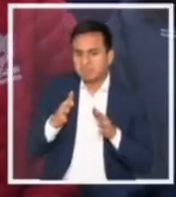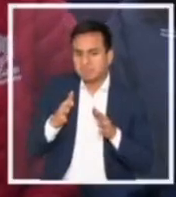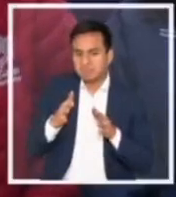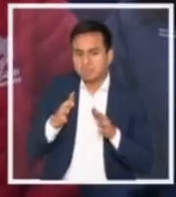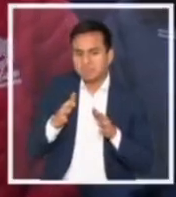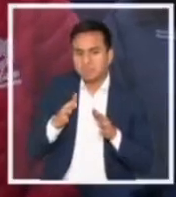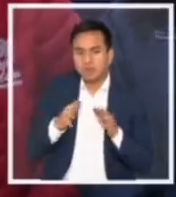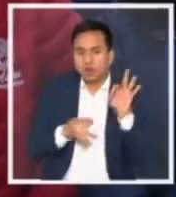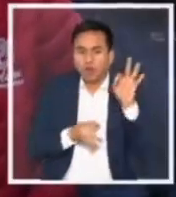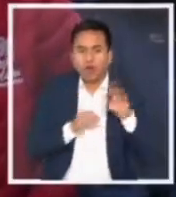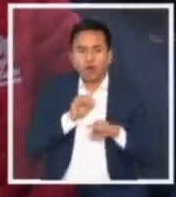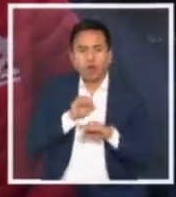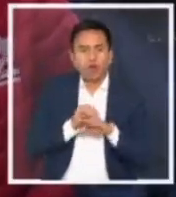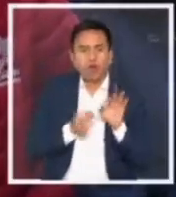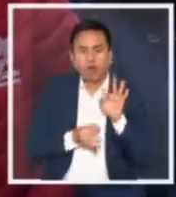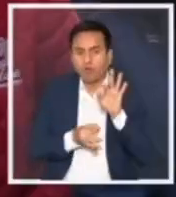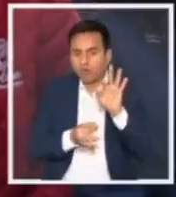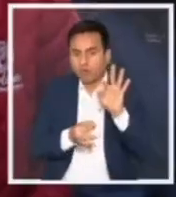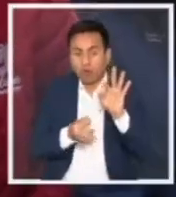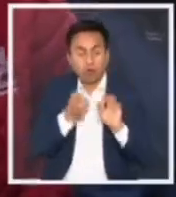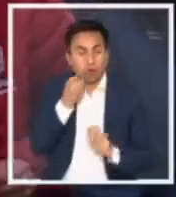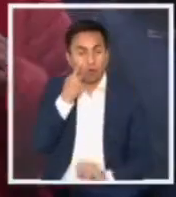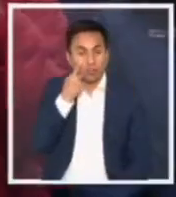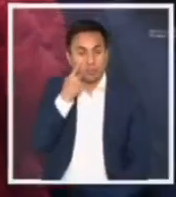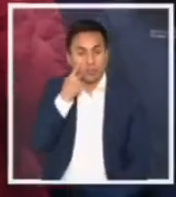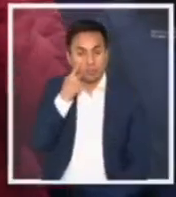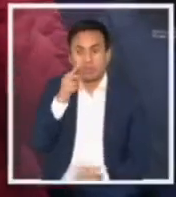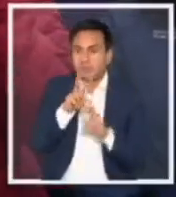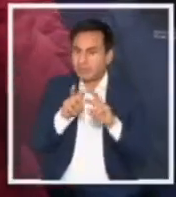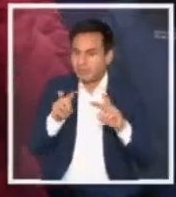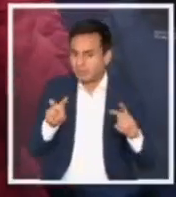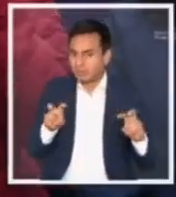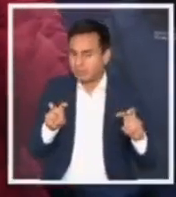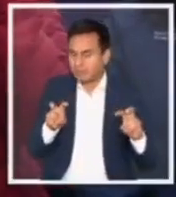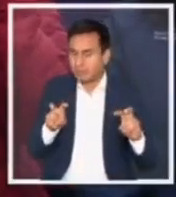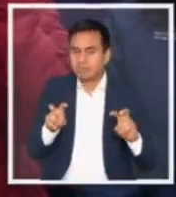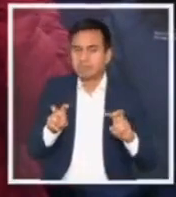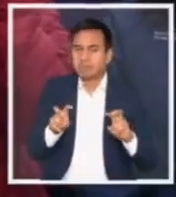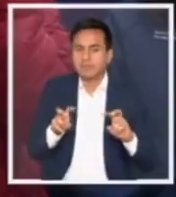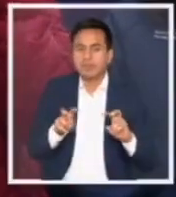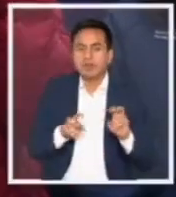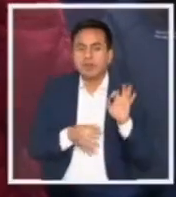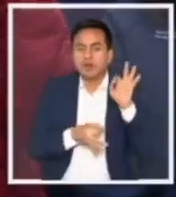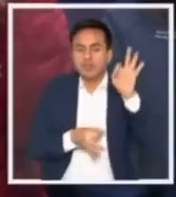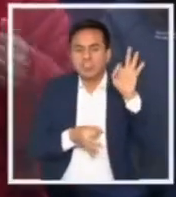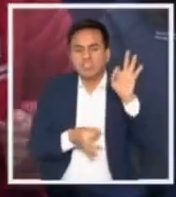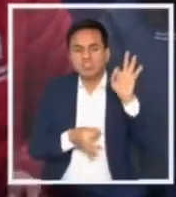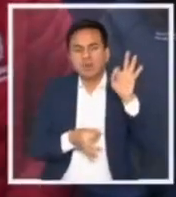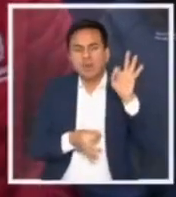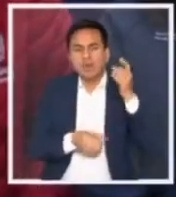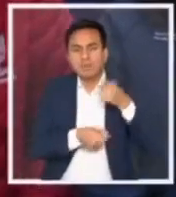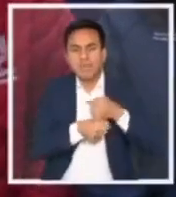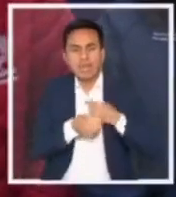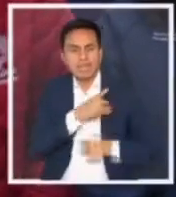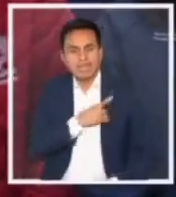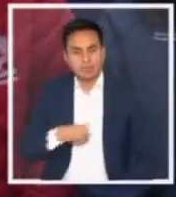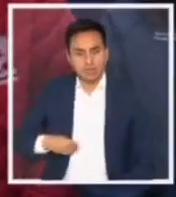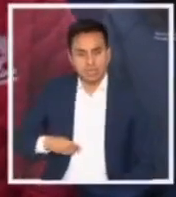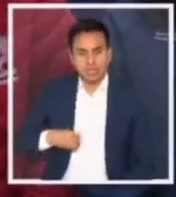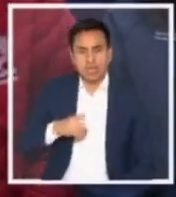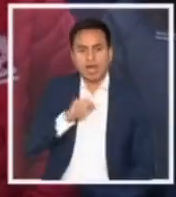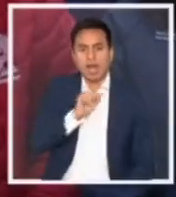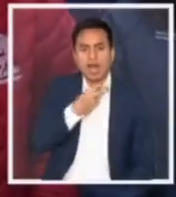un oficio, el conocimiento que había una investigación, un oficio que envía la diputada